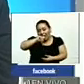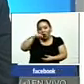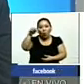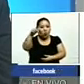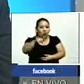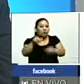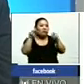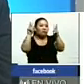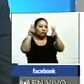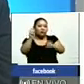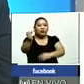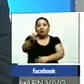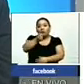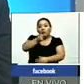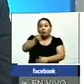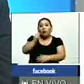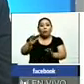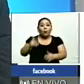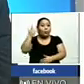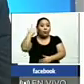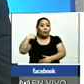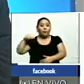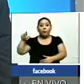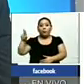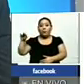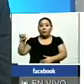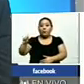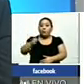trataremos hoy en el siguiente informe preparado por Luis Alberto López.